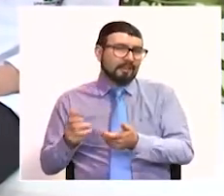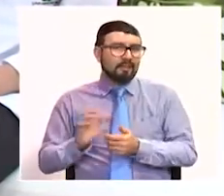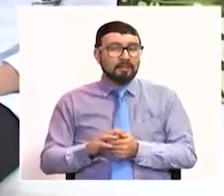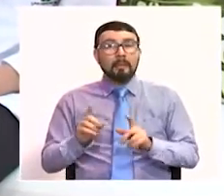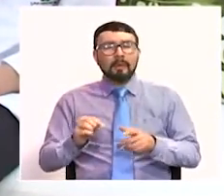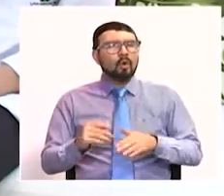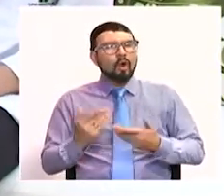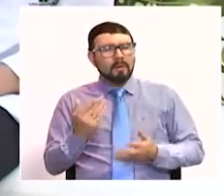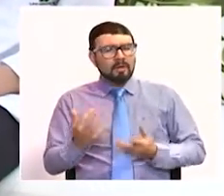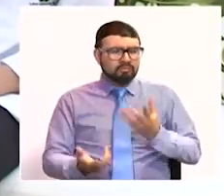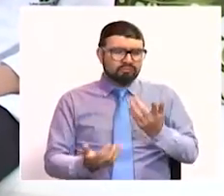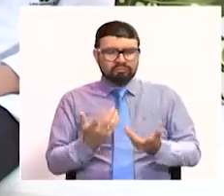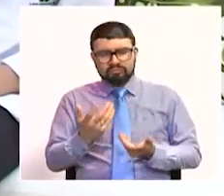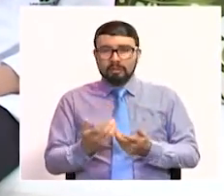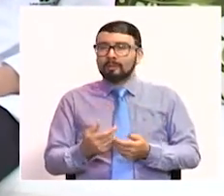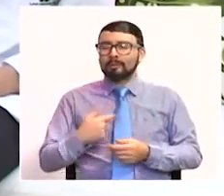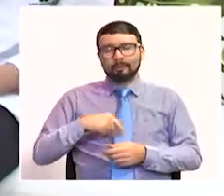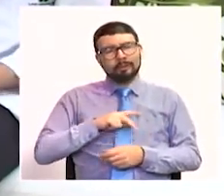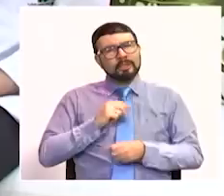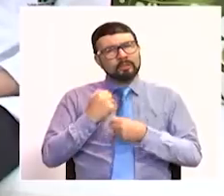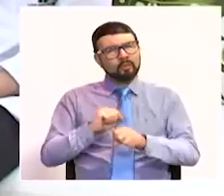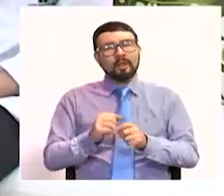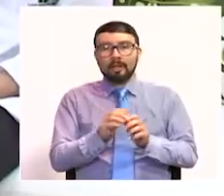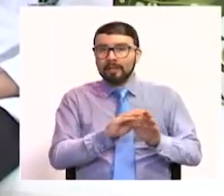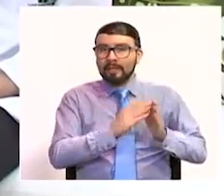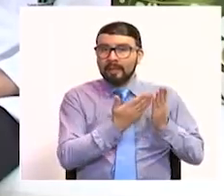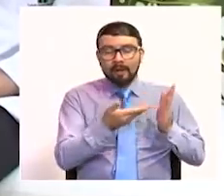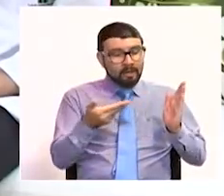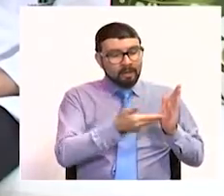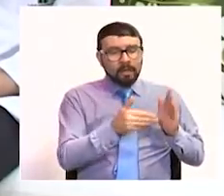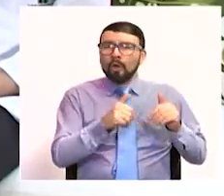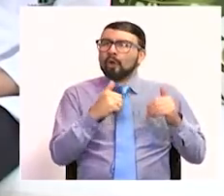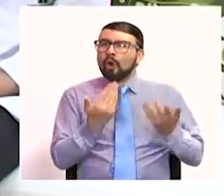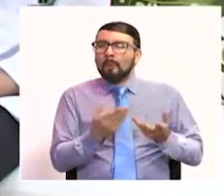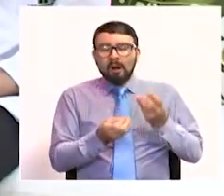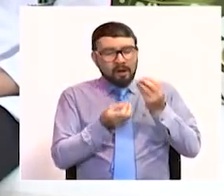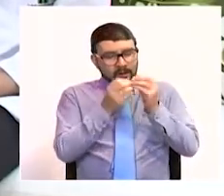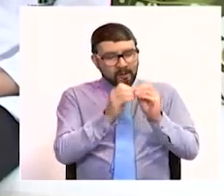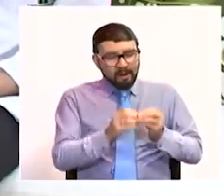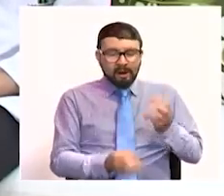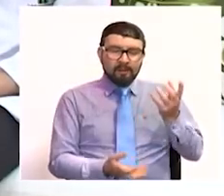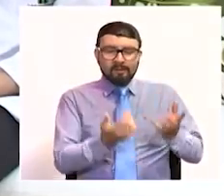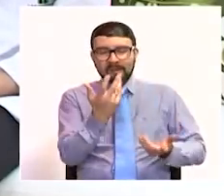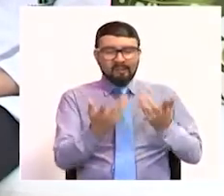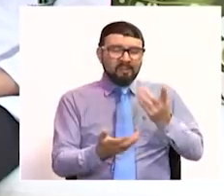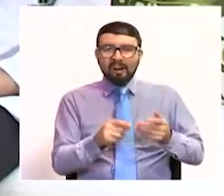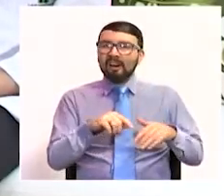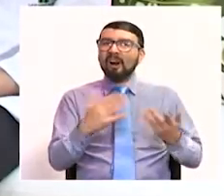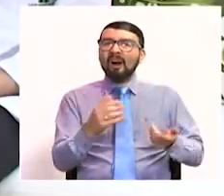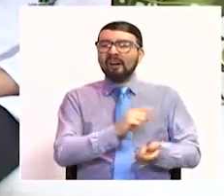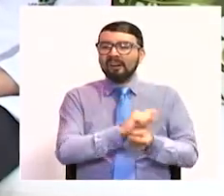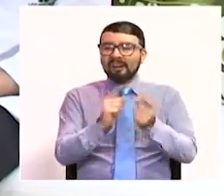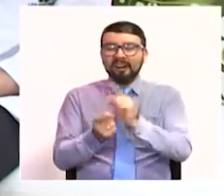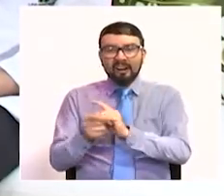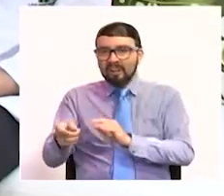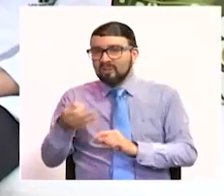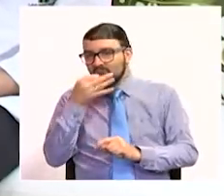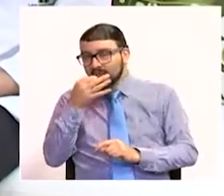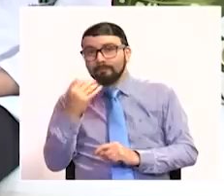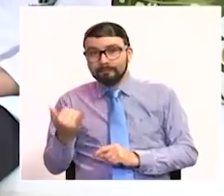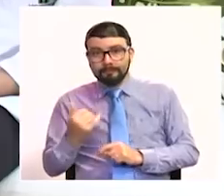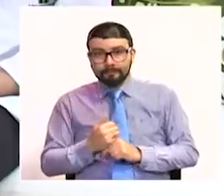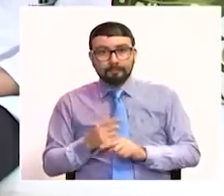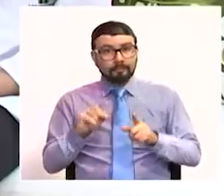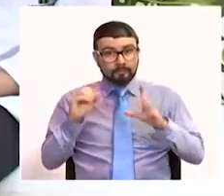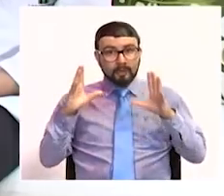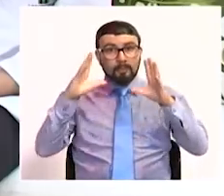lo que nosotros tratamos de escribir en nuestro libro, cómo hacer de la cocina una farmacia. Y finalmente, el organismo por la noche